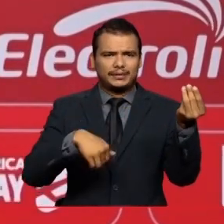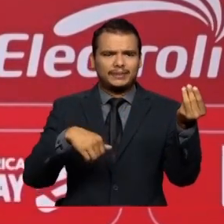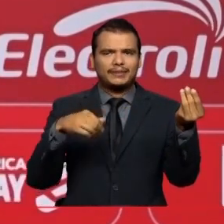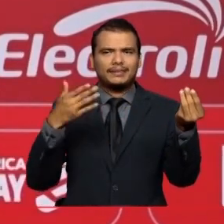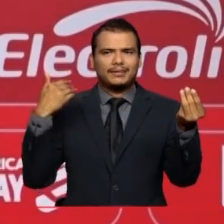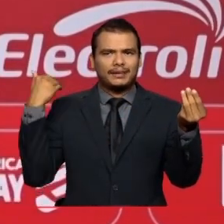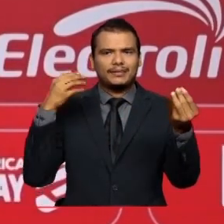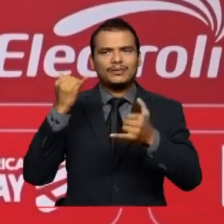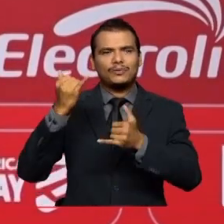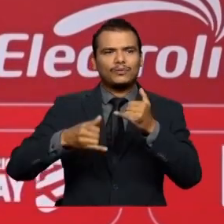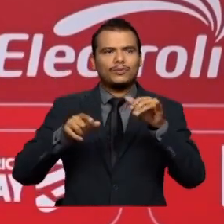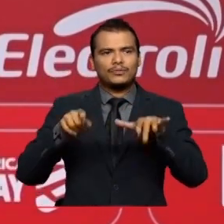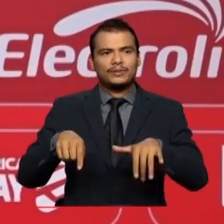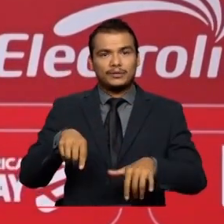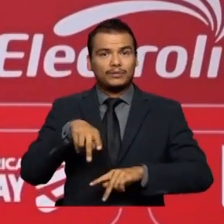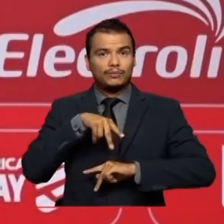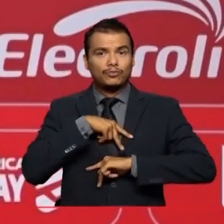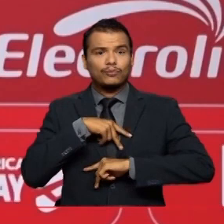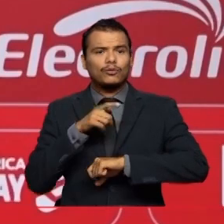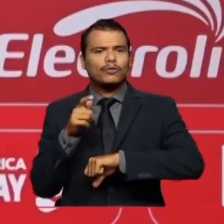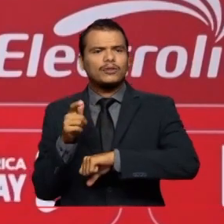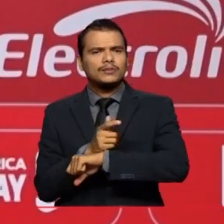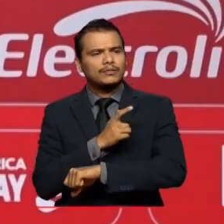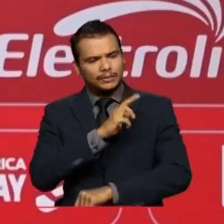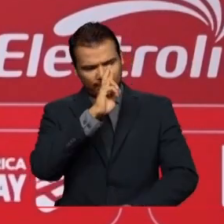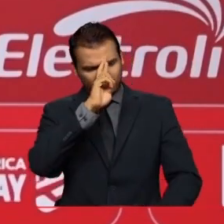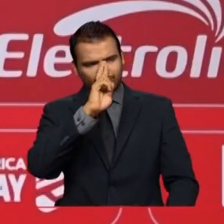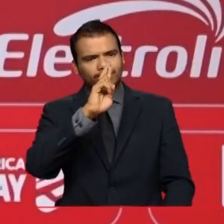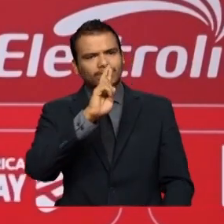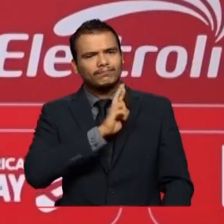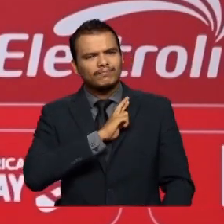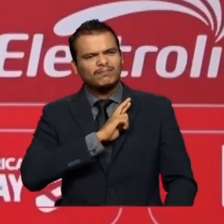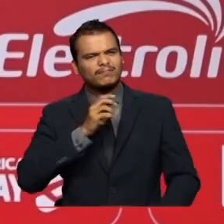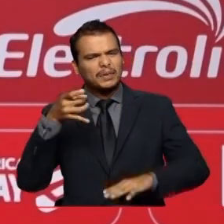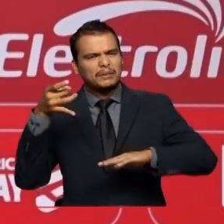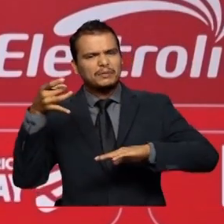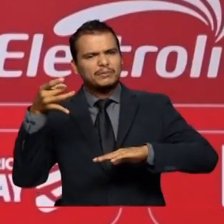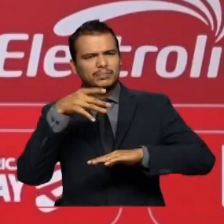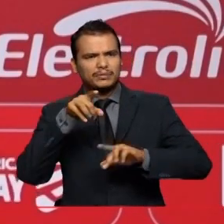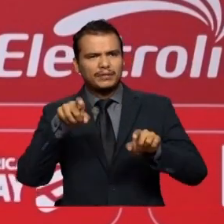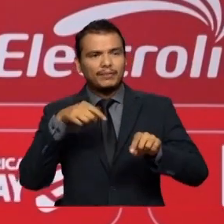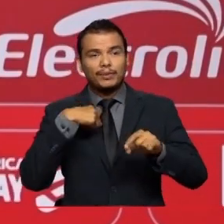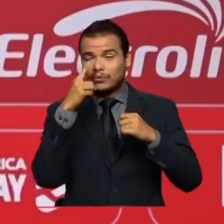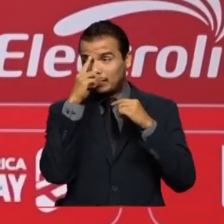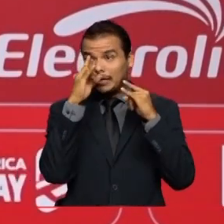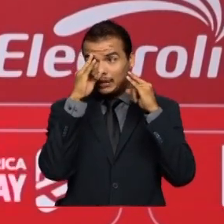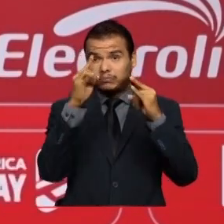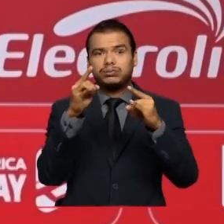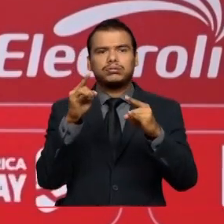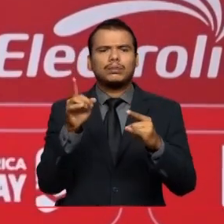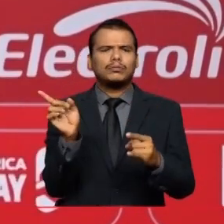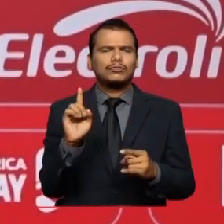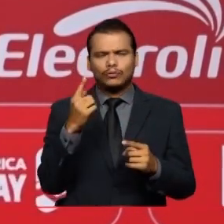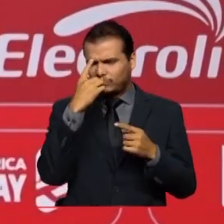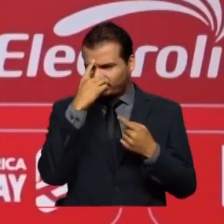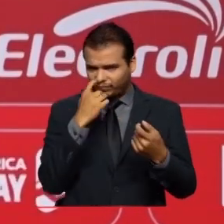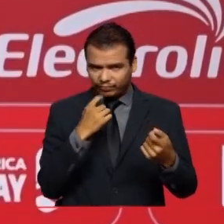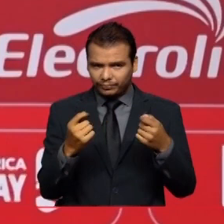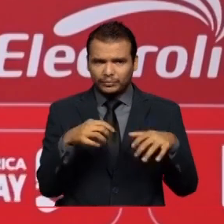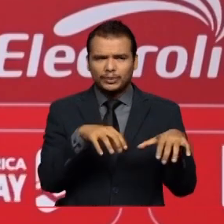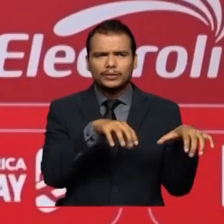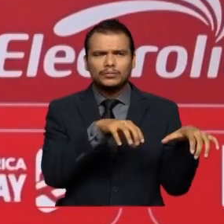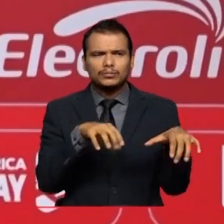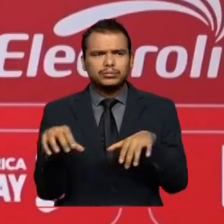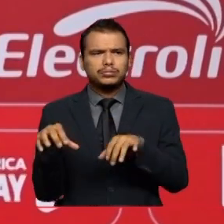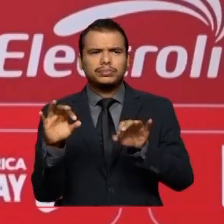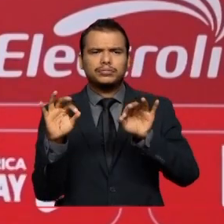Estamos en nuestra casa, la queremos hacer respetar, pero sin desespero, sino con buen fútbol,